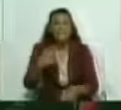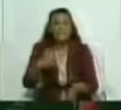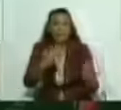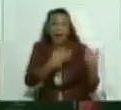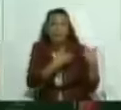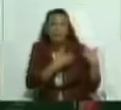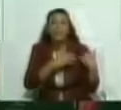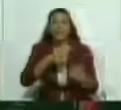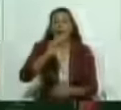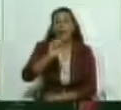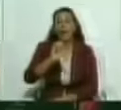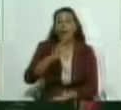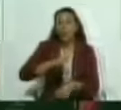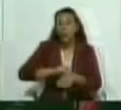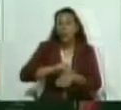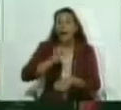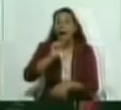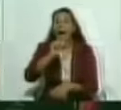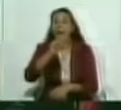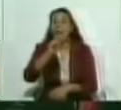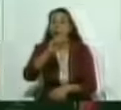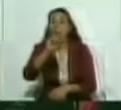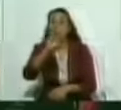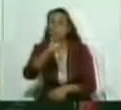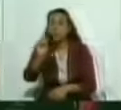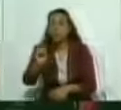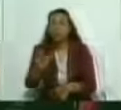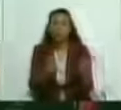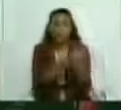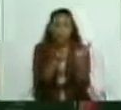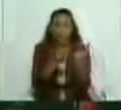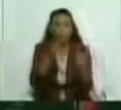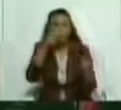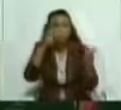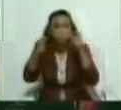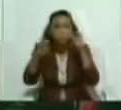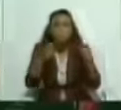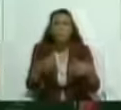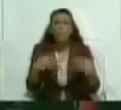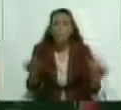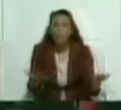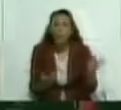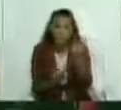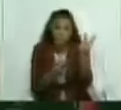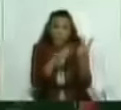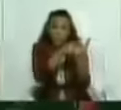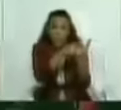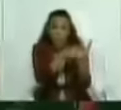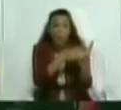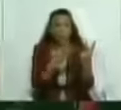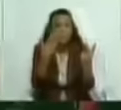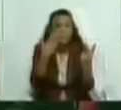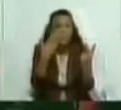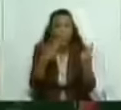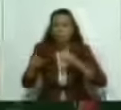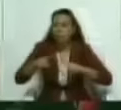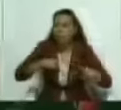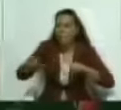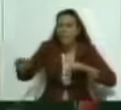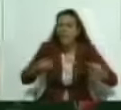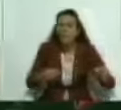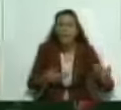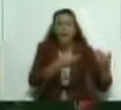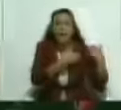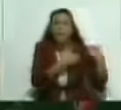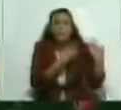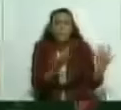doctor Scaurici y la doctora Layón, que son la encargada, la auditora, porque son los que, esas direcciones, son las